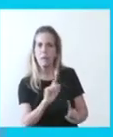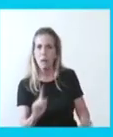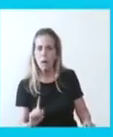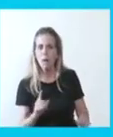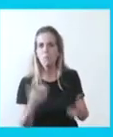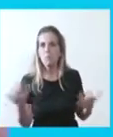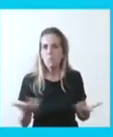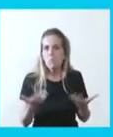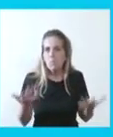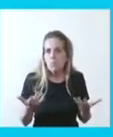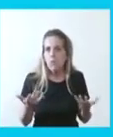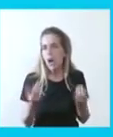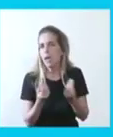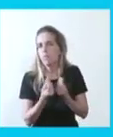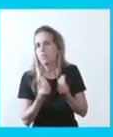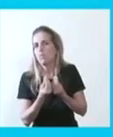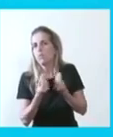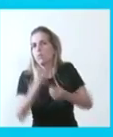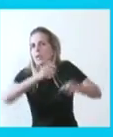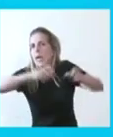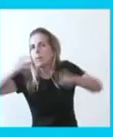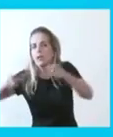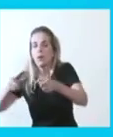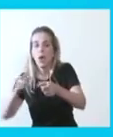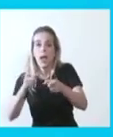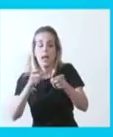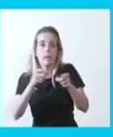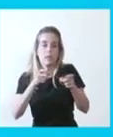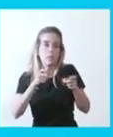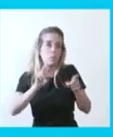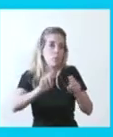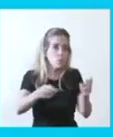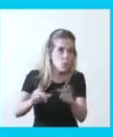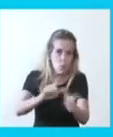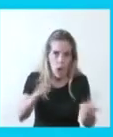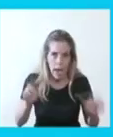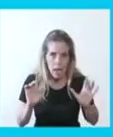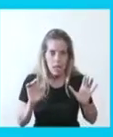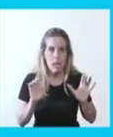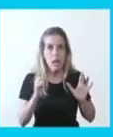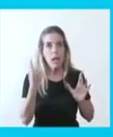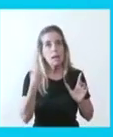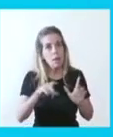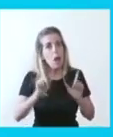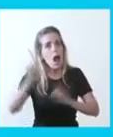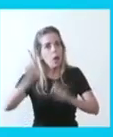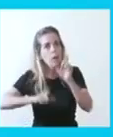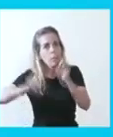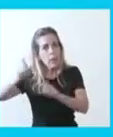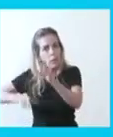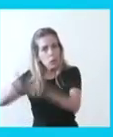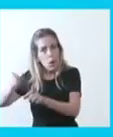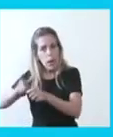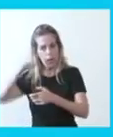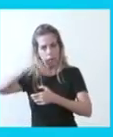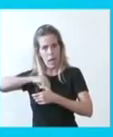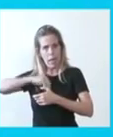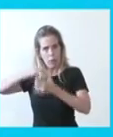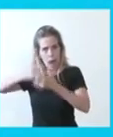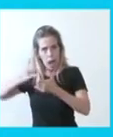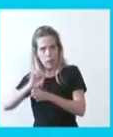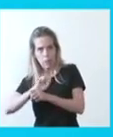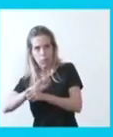números trascendentales de casos letales, pero que muchas veces son portadores y